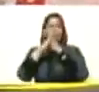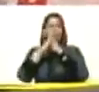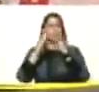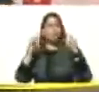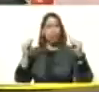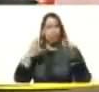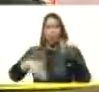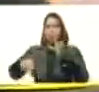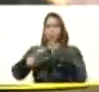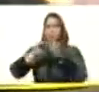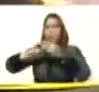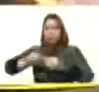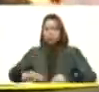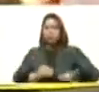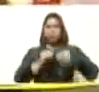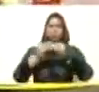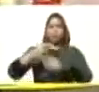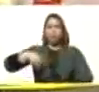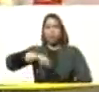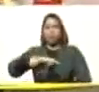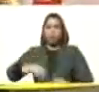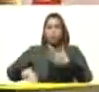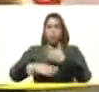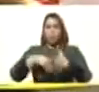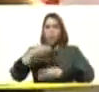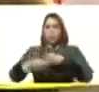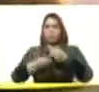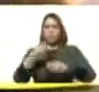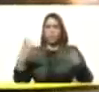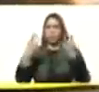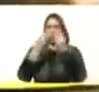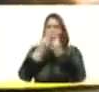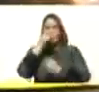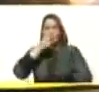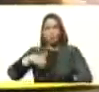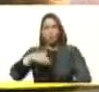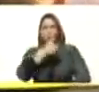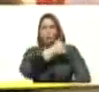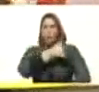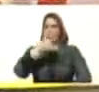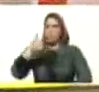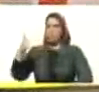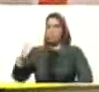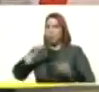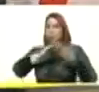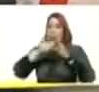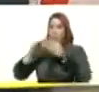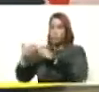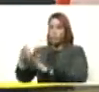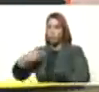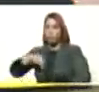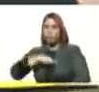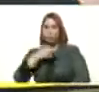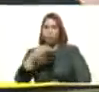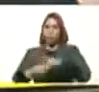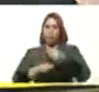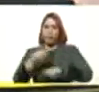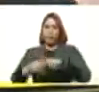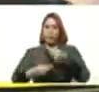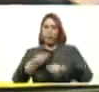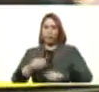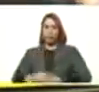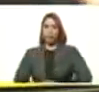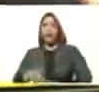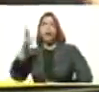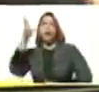la renovación que vamos a hacer junto al pueblo en cada comunidad. ¿Qué hemos hecho, mi comandante, hasta ahorita?